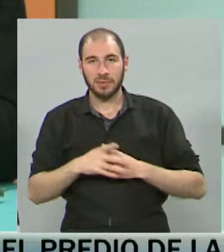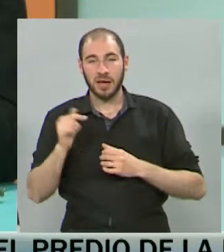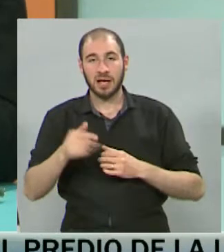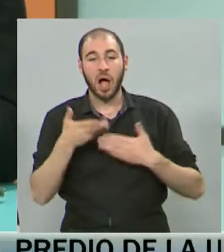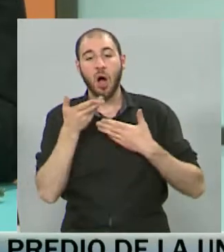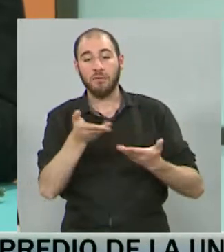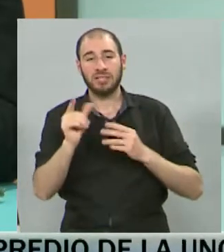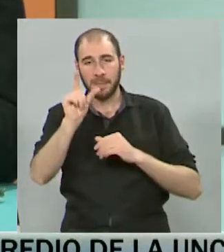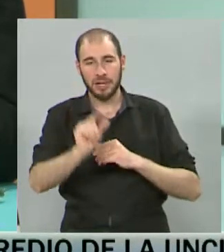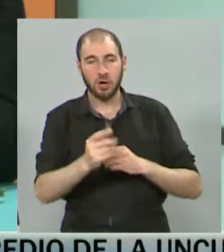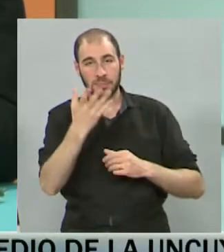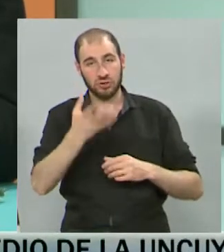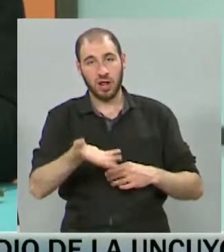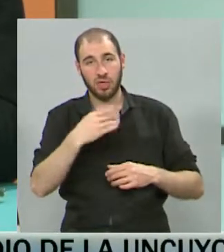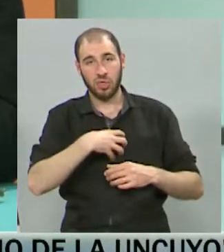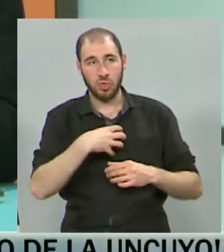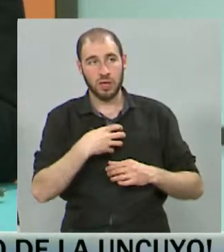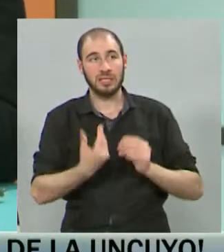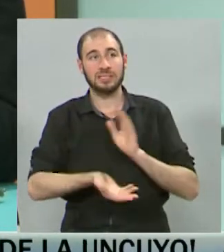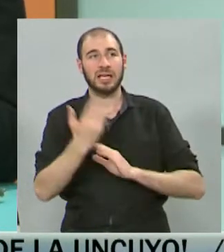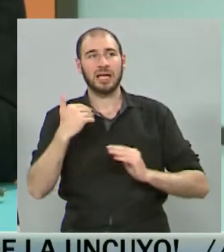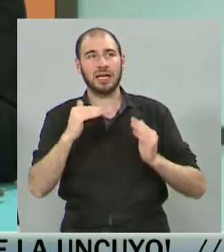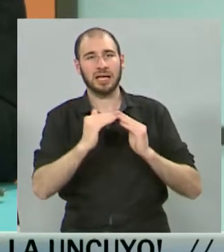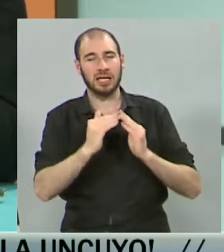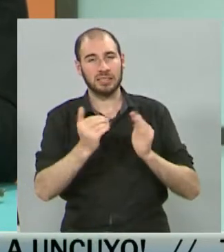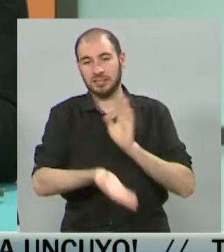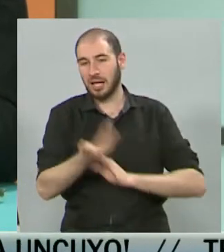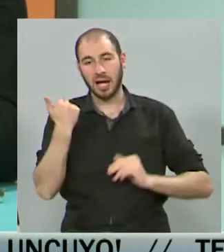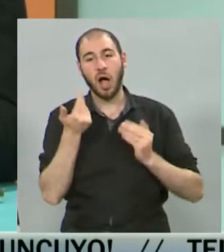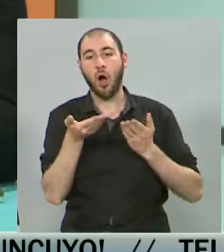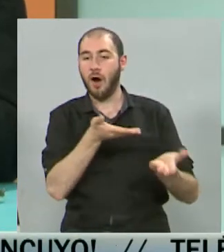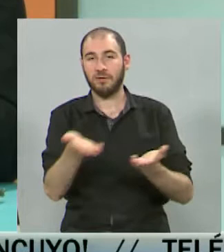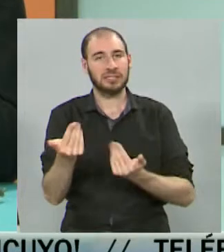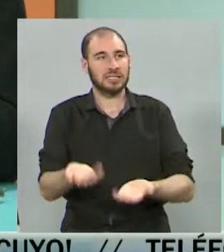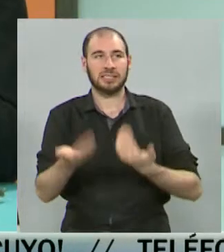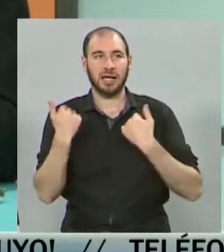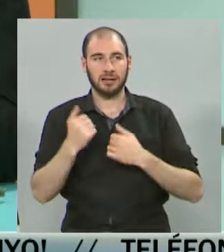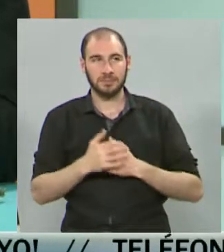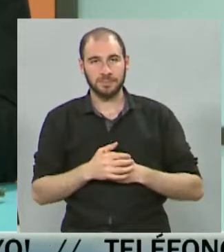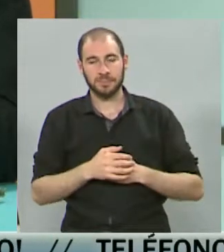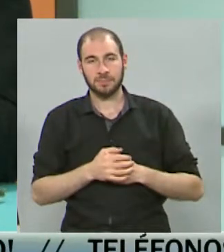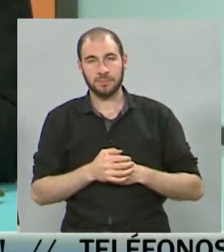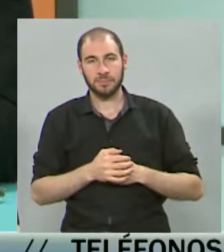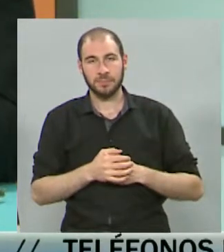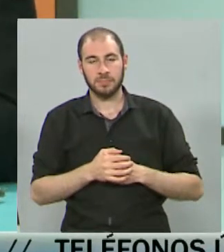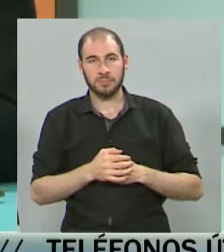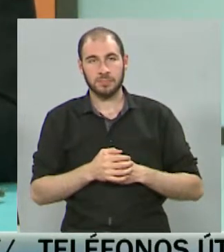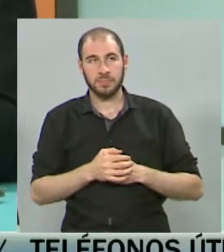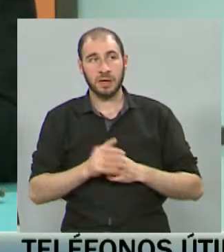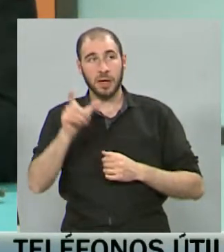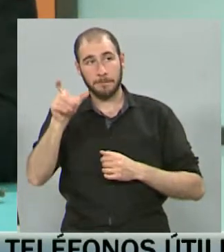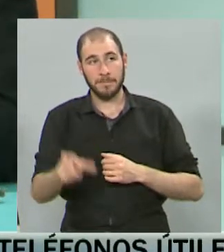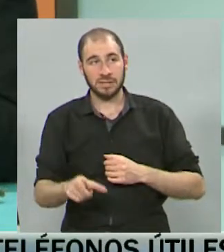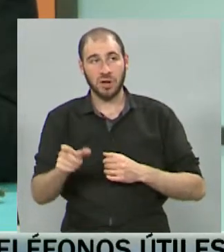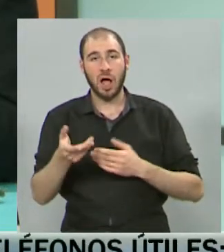menos oferta, el propietario probablemente quite la propiedad en oferta de alquiler y quien tenga